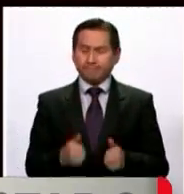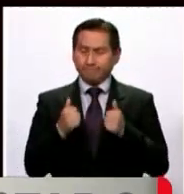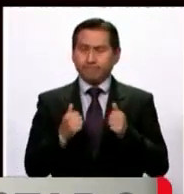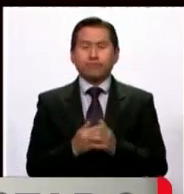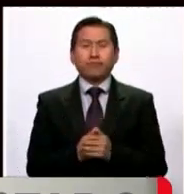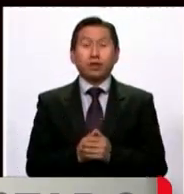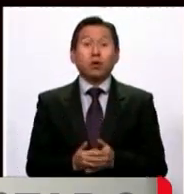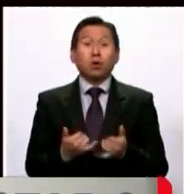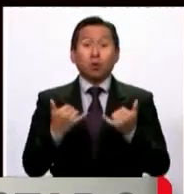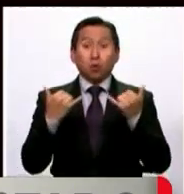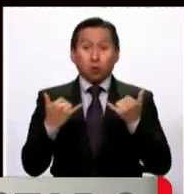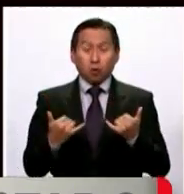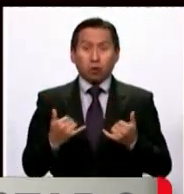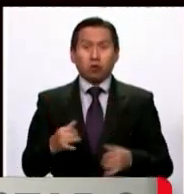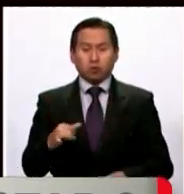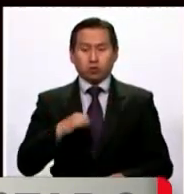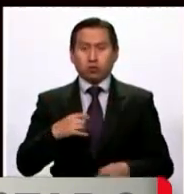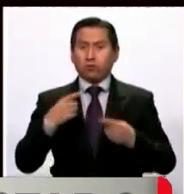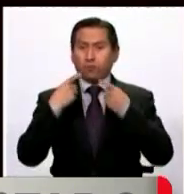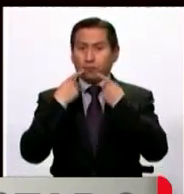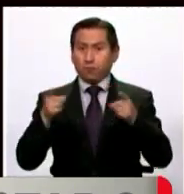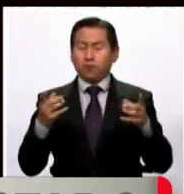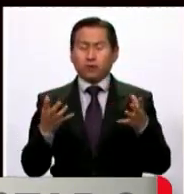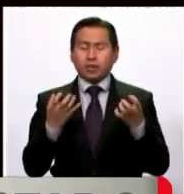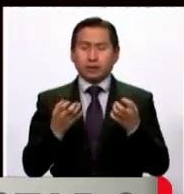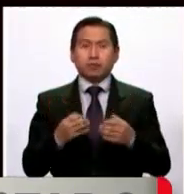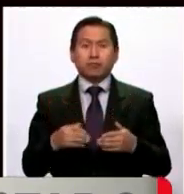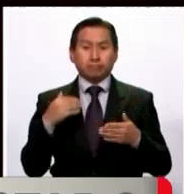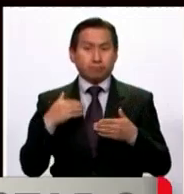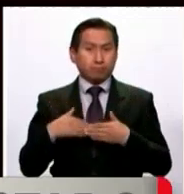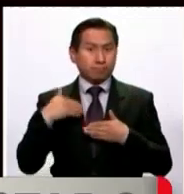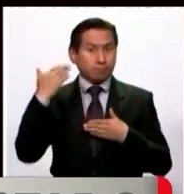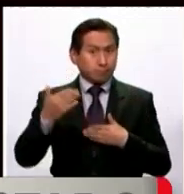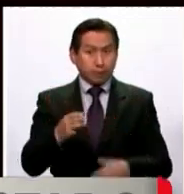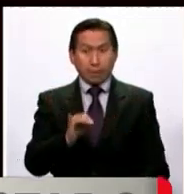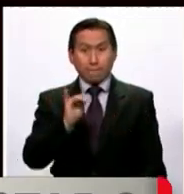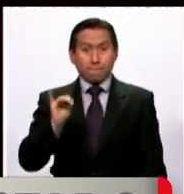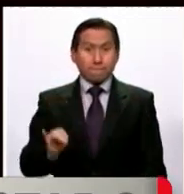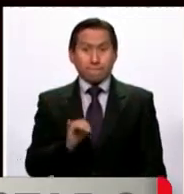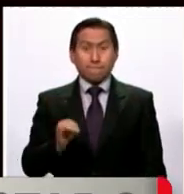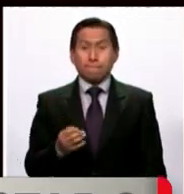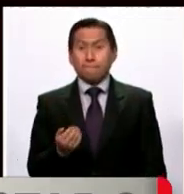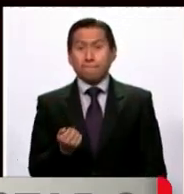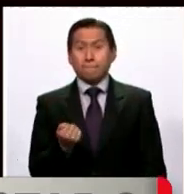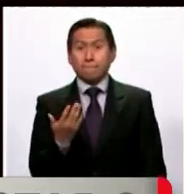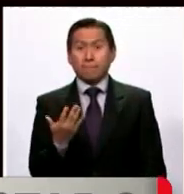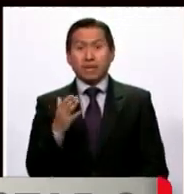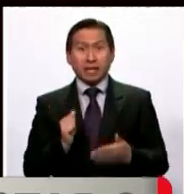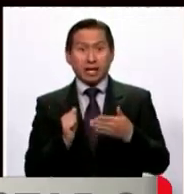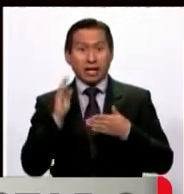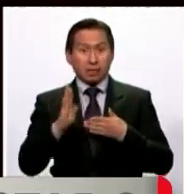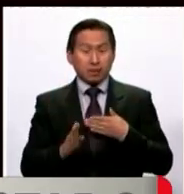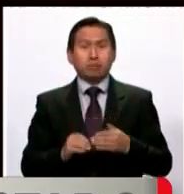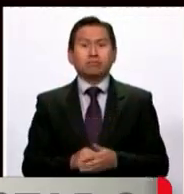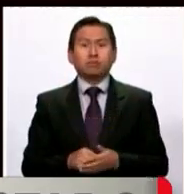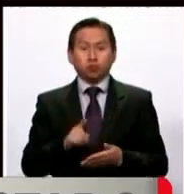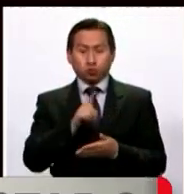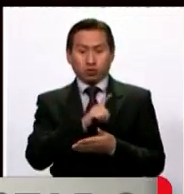día quiero anunciar que desde el próximo miércoles 15 de abril, dentro de una